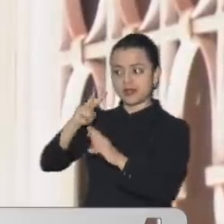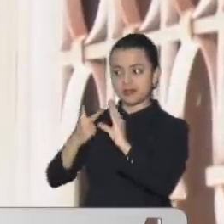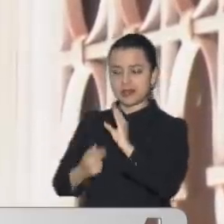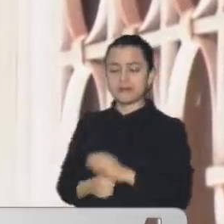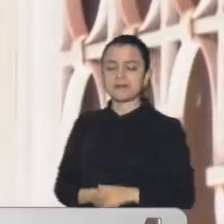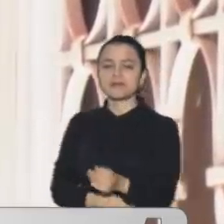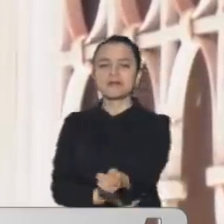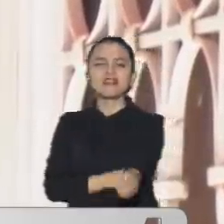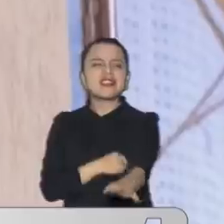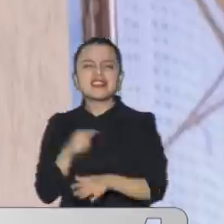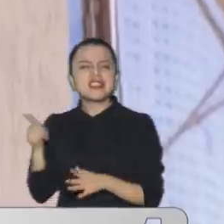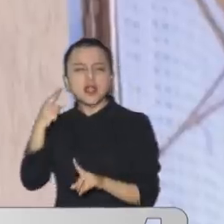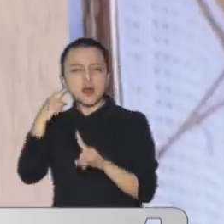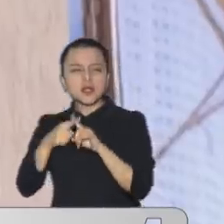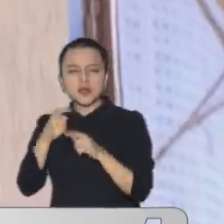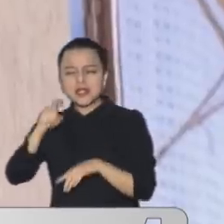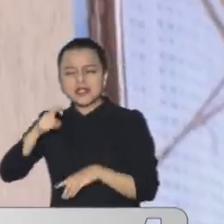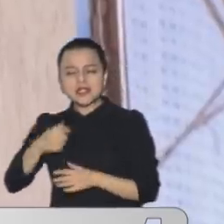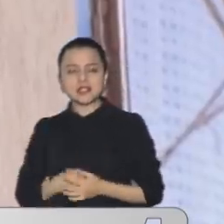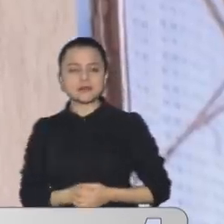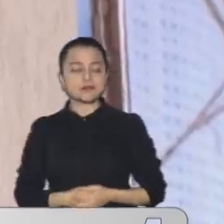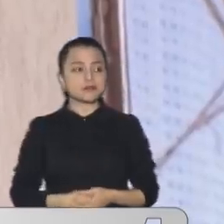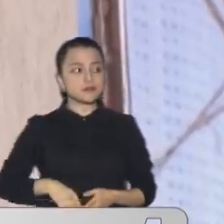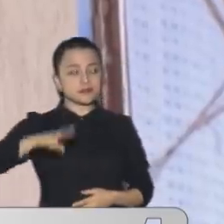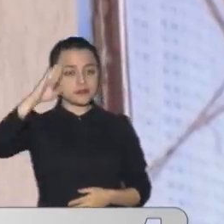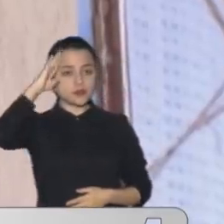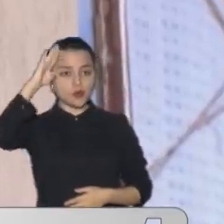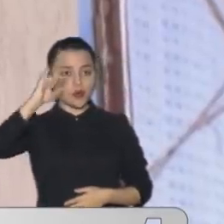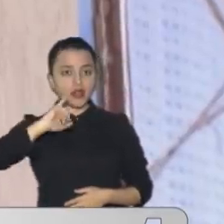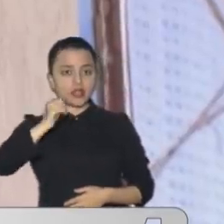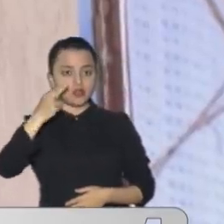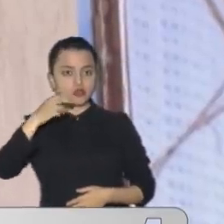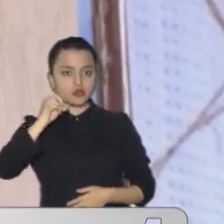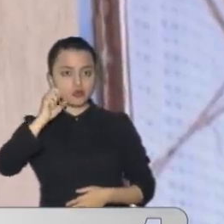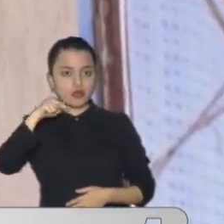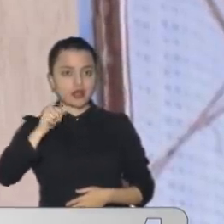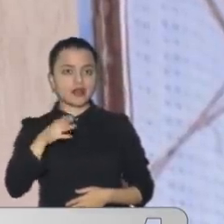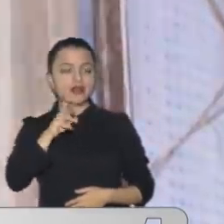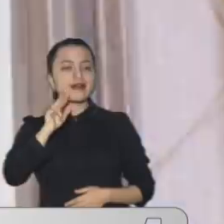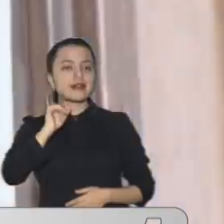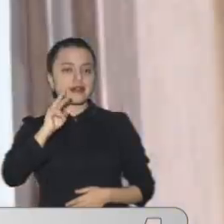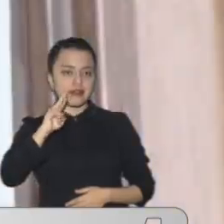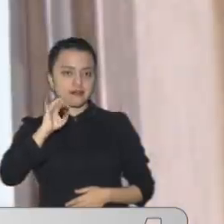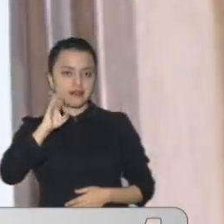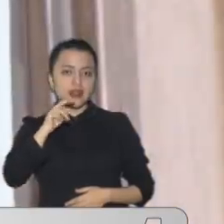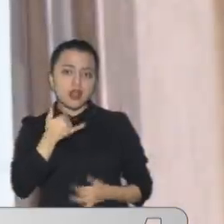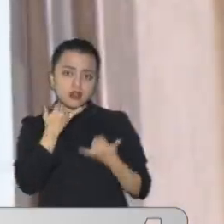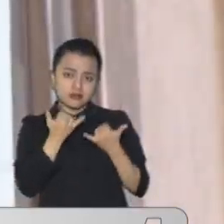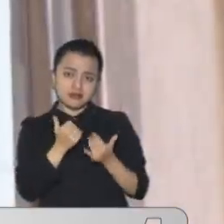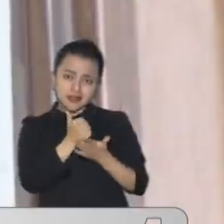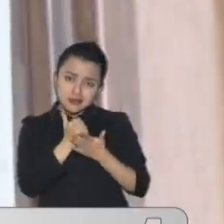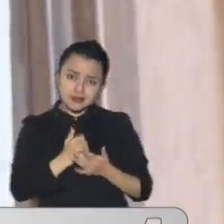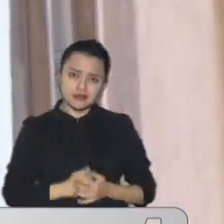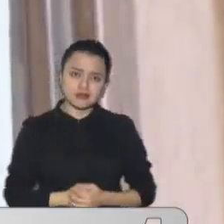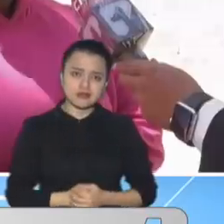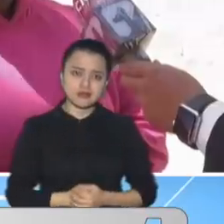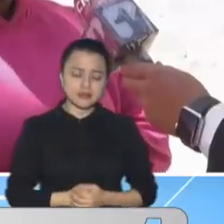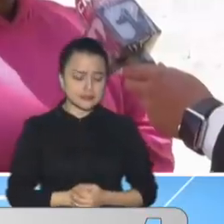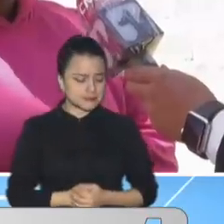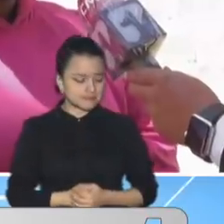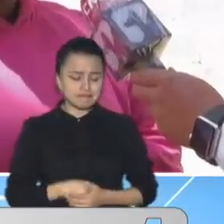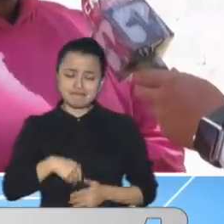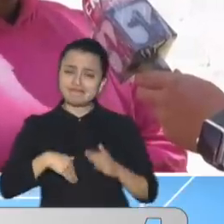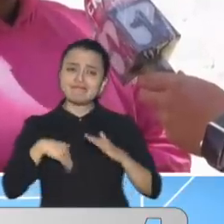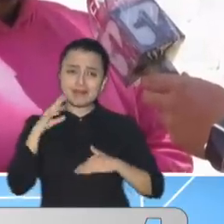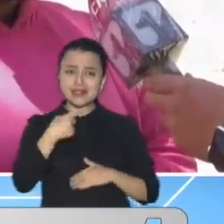cuéntenos qué están solicitando ustedes. Hola, buenos días, mi nombre es Joana Rivera. En el día de hoy estoy solicitando que nos ayuden. De verdad, somos